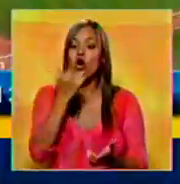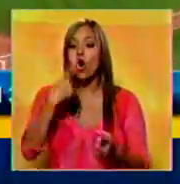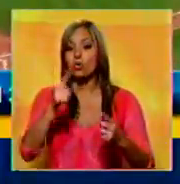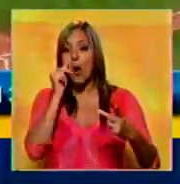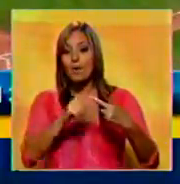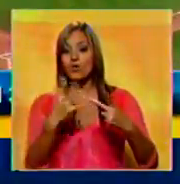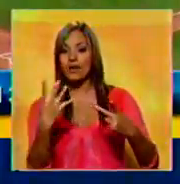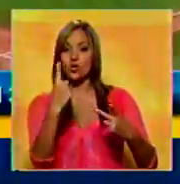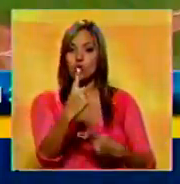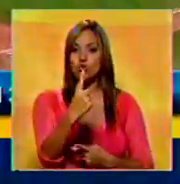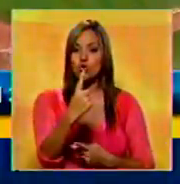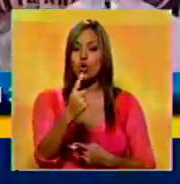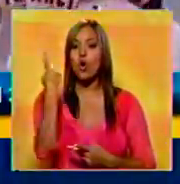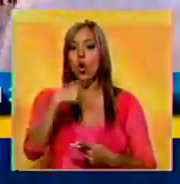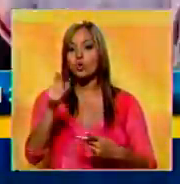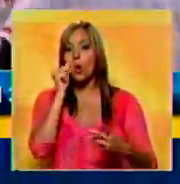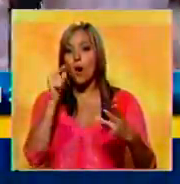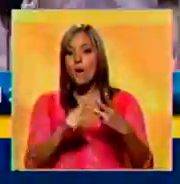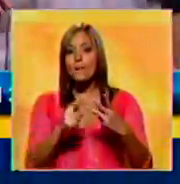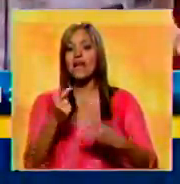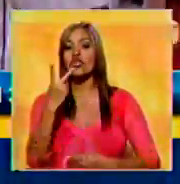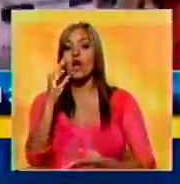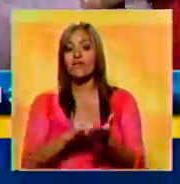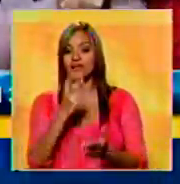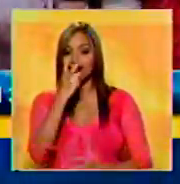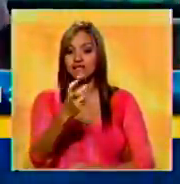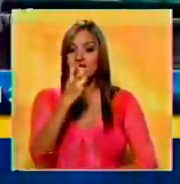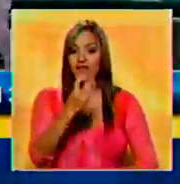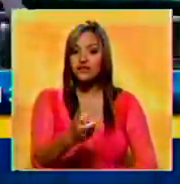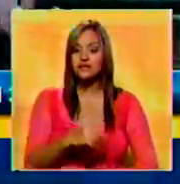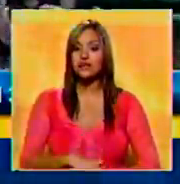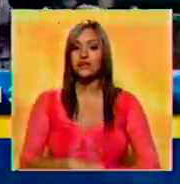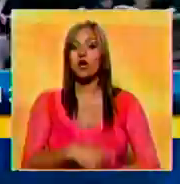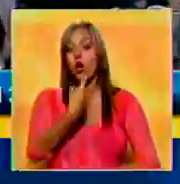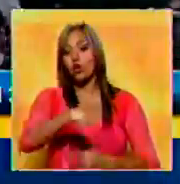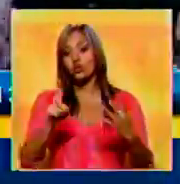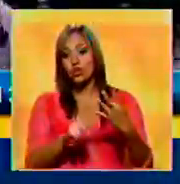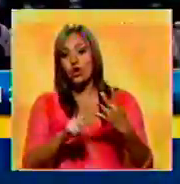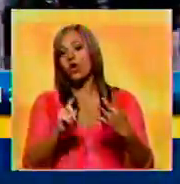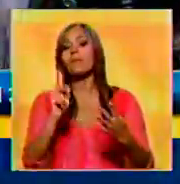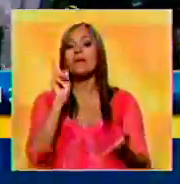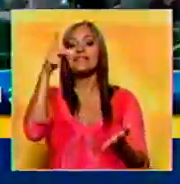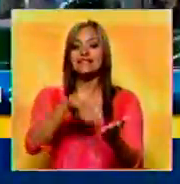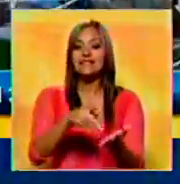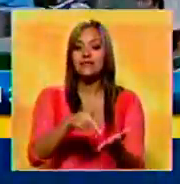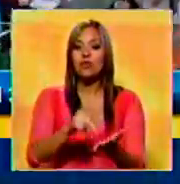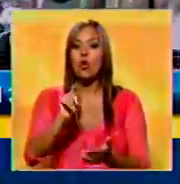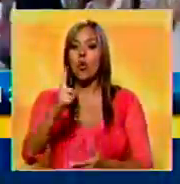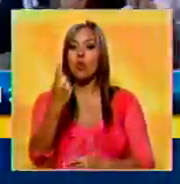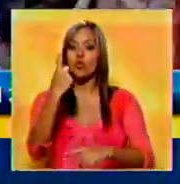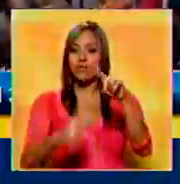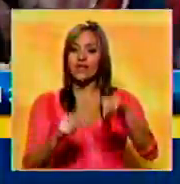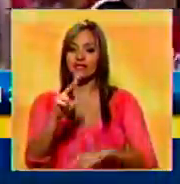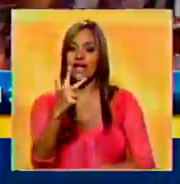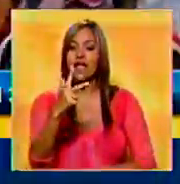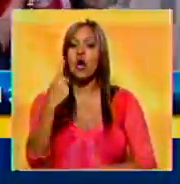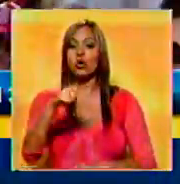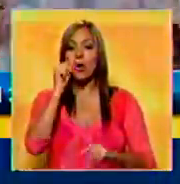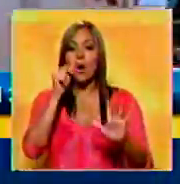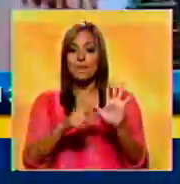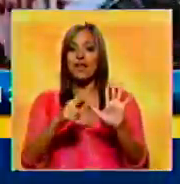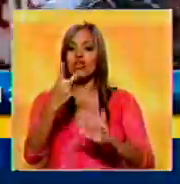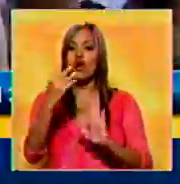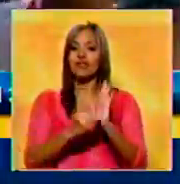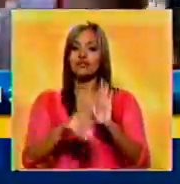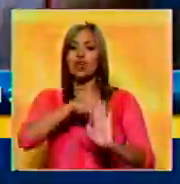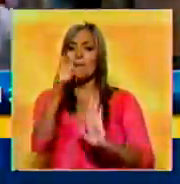de 4-1. Trevor Blanco no tuvo suerte en 2 visitas al plato. José Mijares trabajó un tercio de inning y fue relevado por Guillermo Moscoso, quien lanzó 2 capítulos